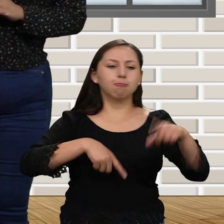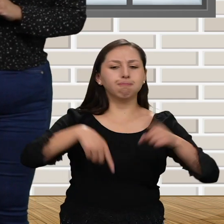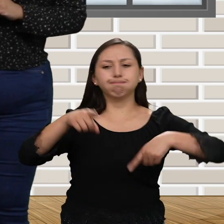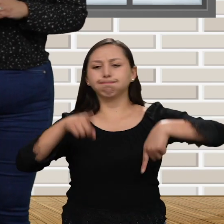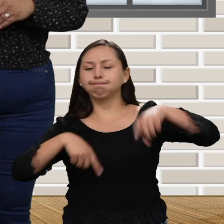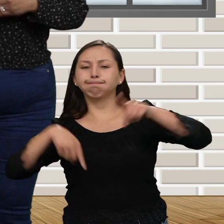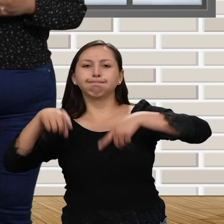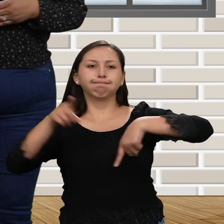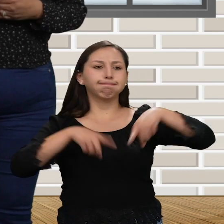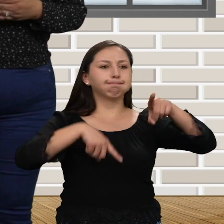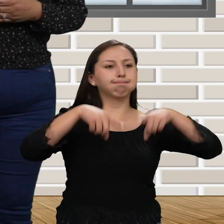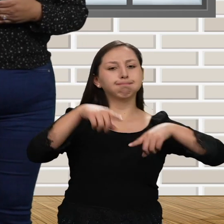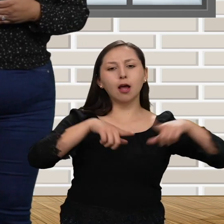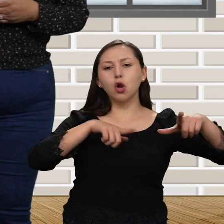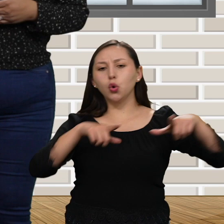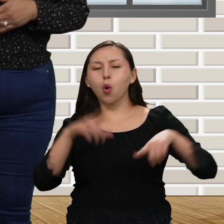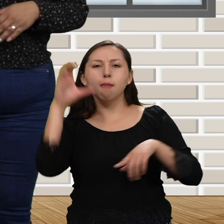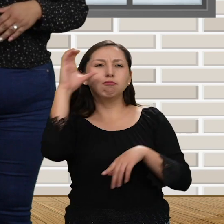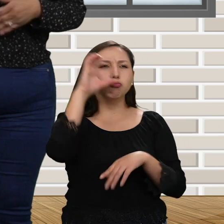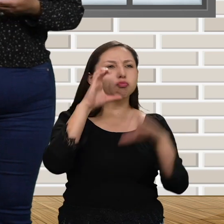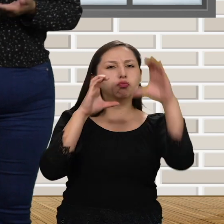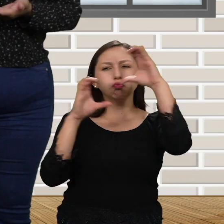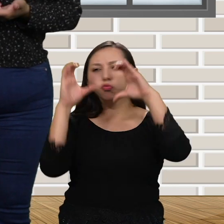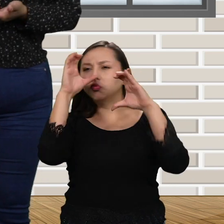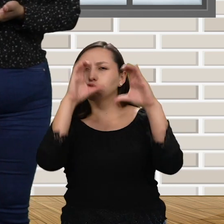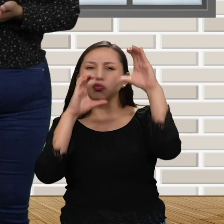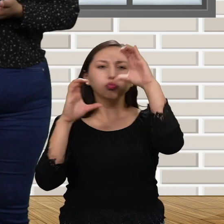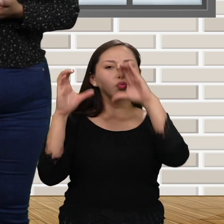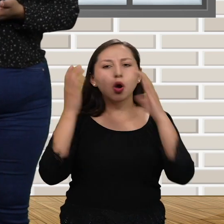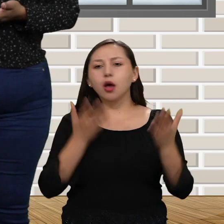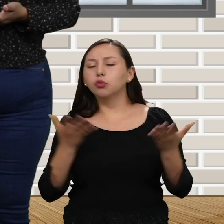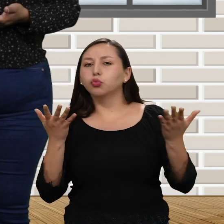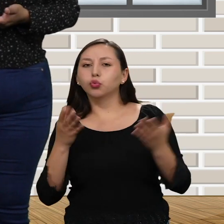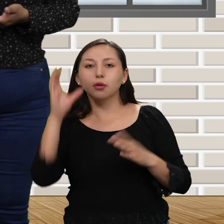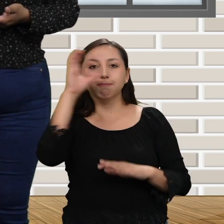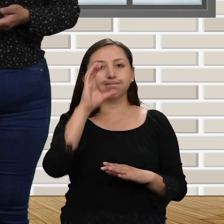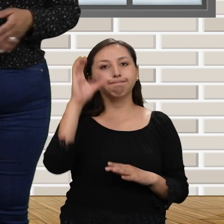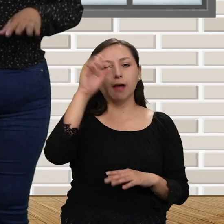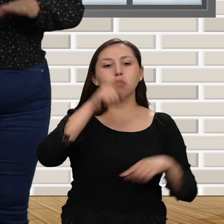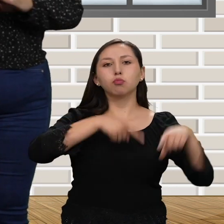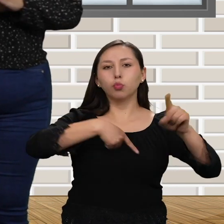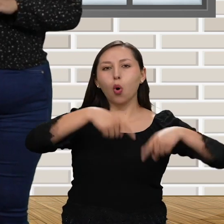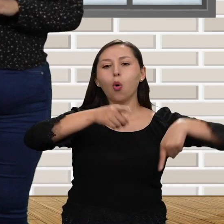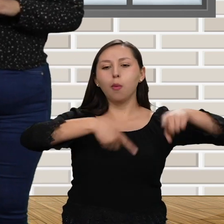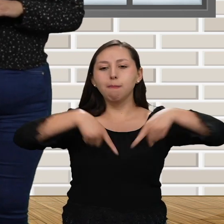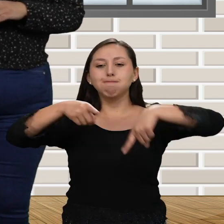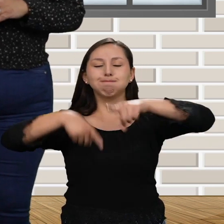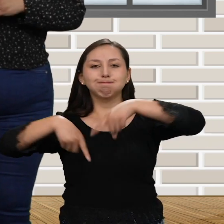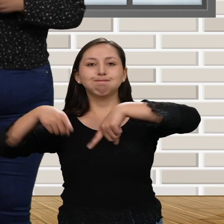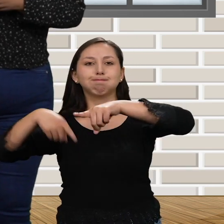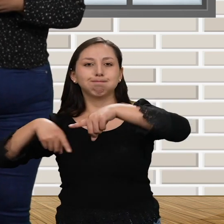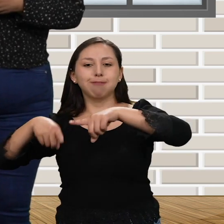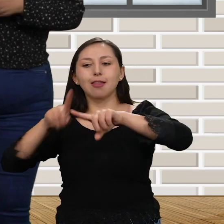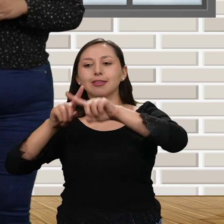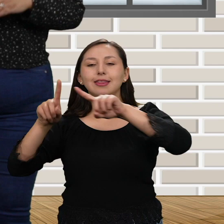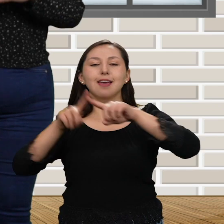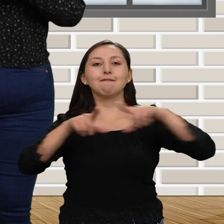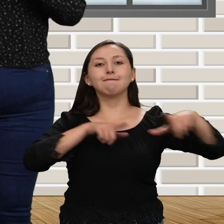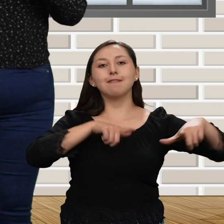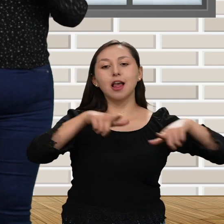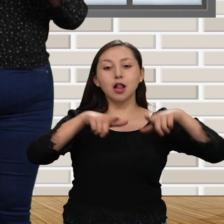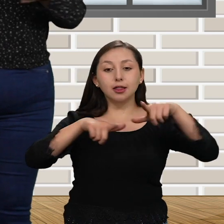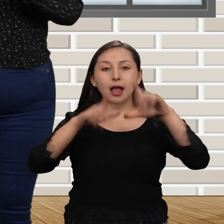para vivir, por lo que para buscar sus alimentos se movilizaban de un lugar a otro. Al llegar la noche se refugiaban